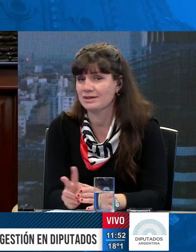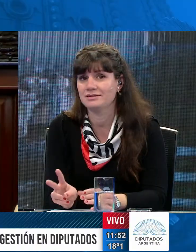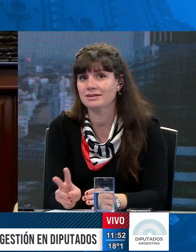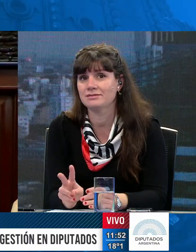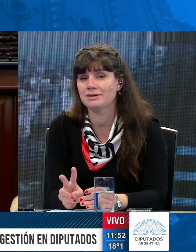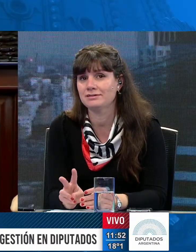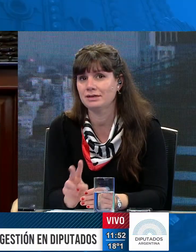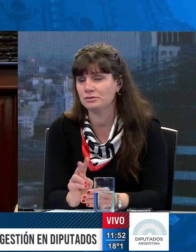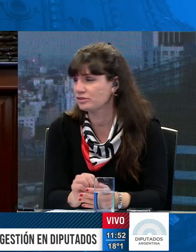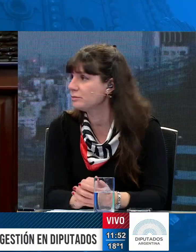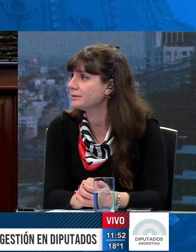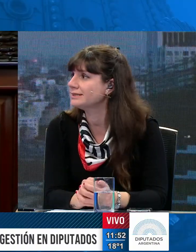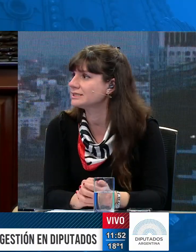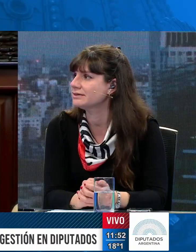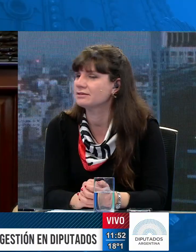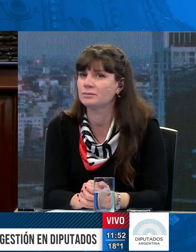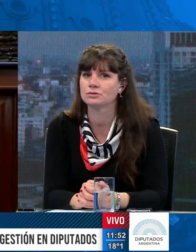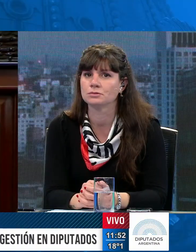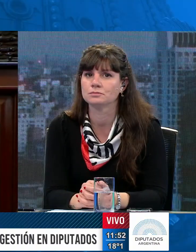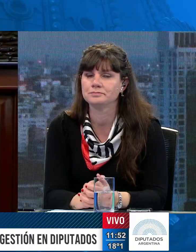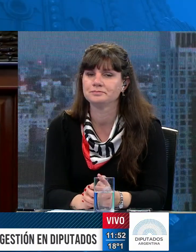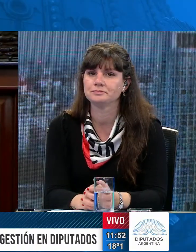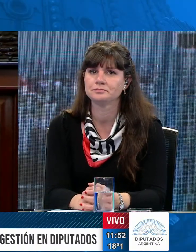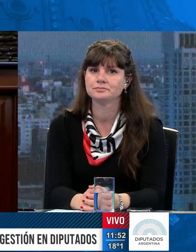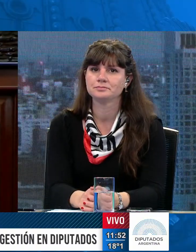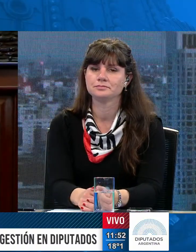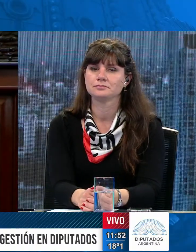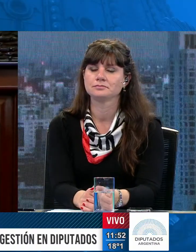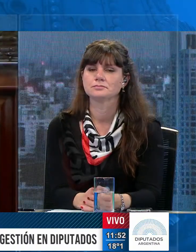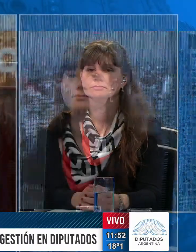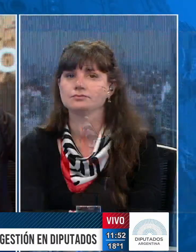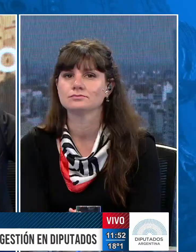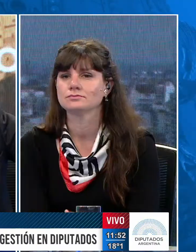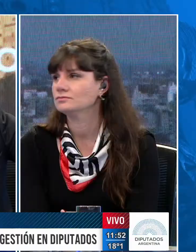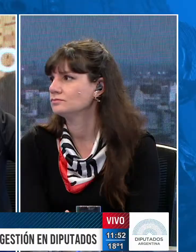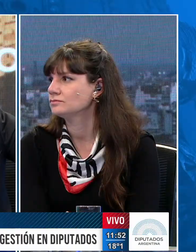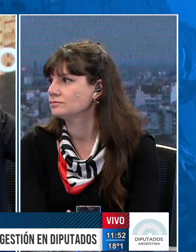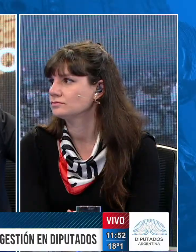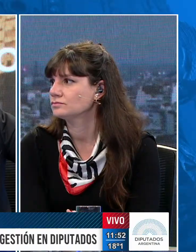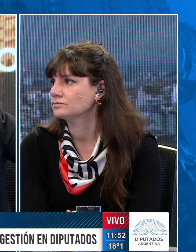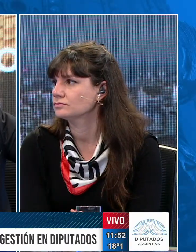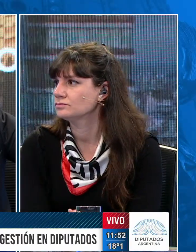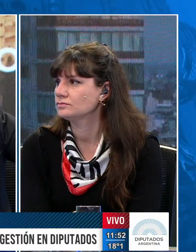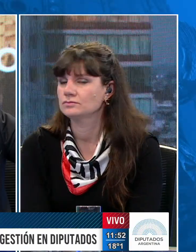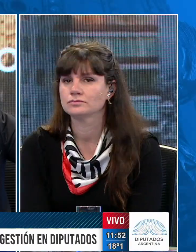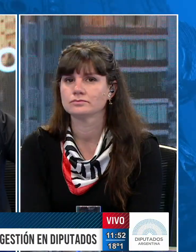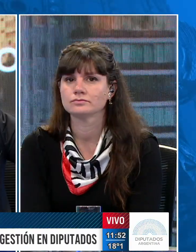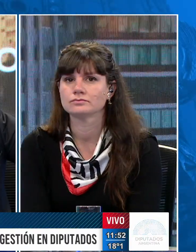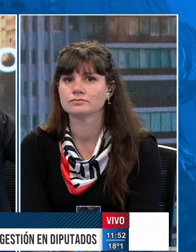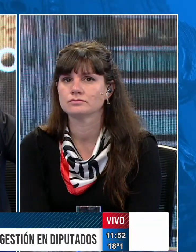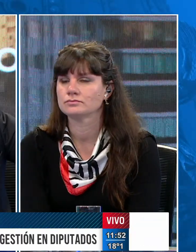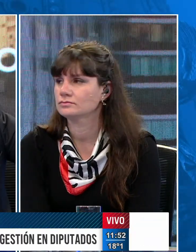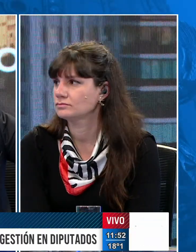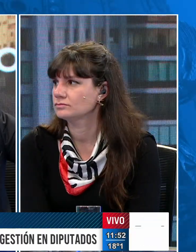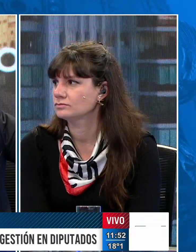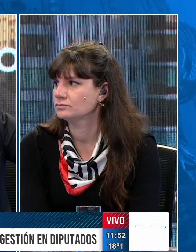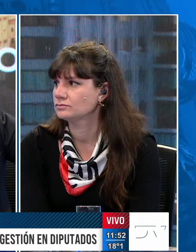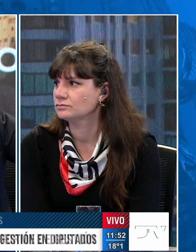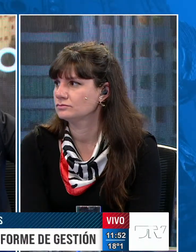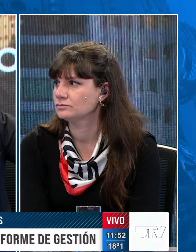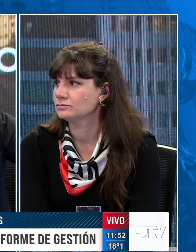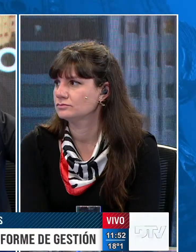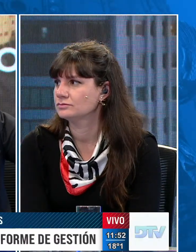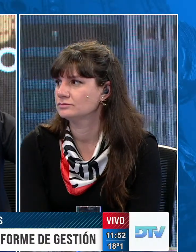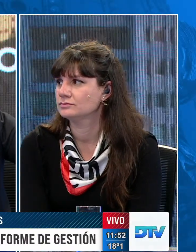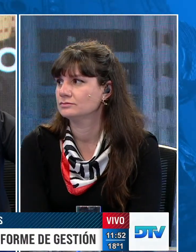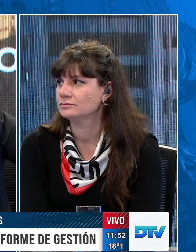vetos, así que va a ser la próxima batalla de Zapato. Sí, que en términos políticos es un temazo porque multiplica la incomodidad